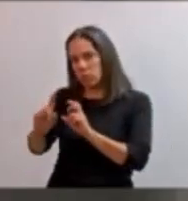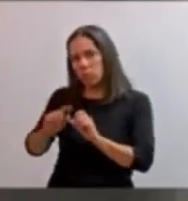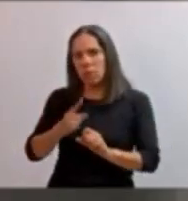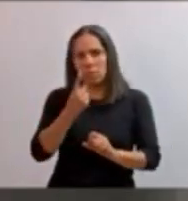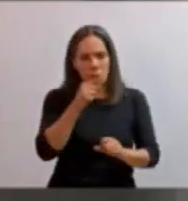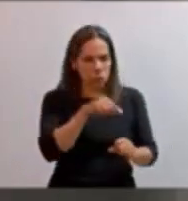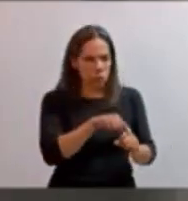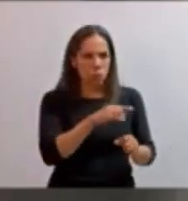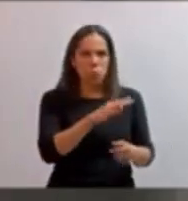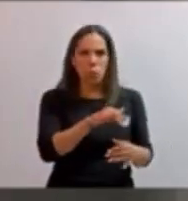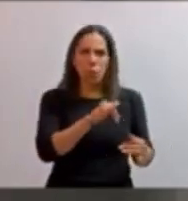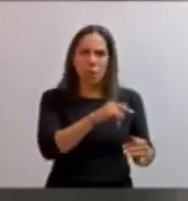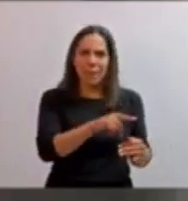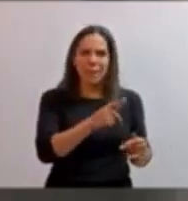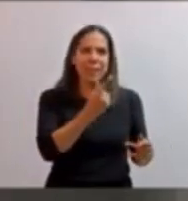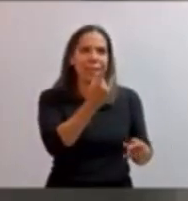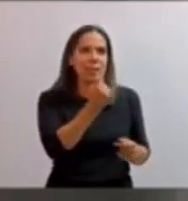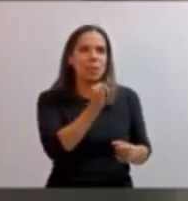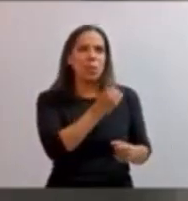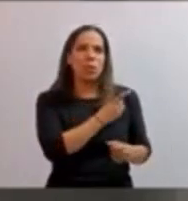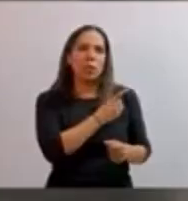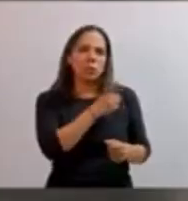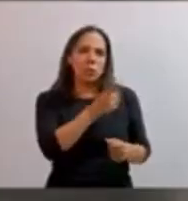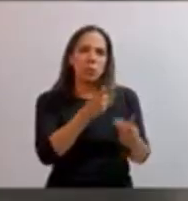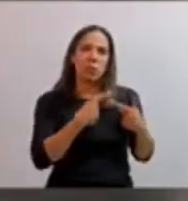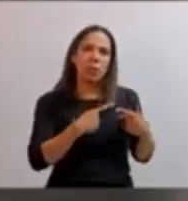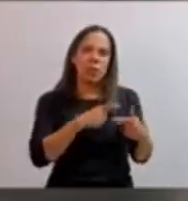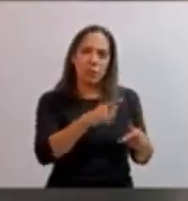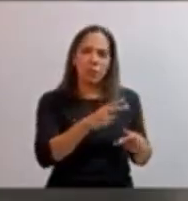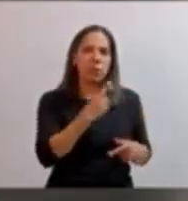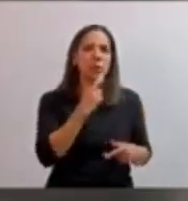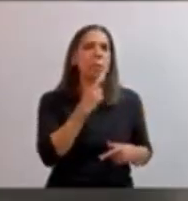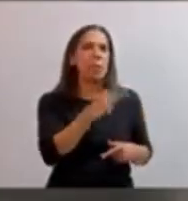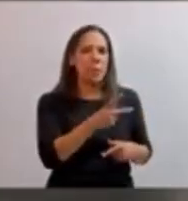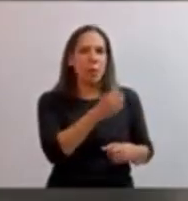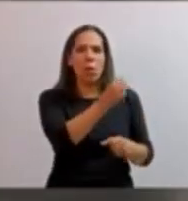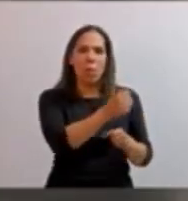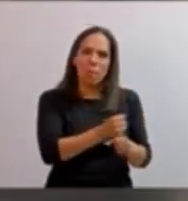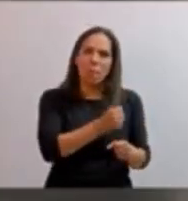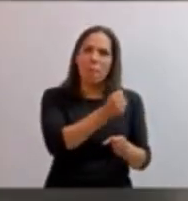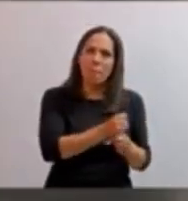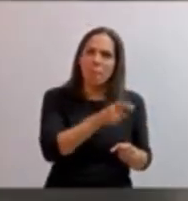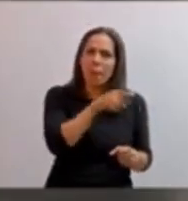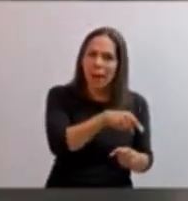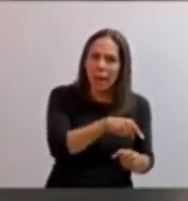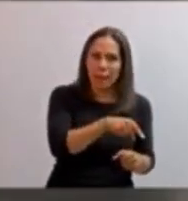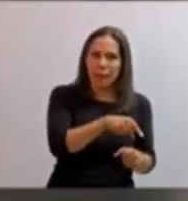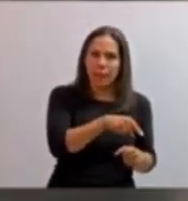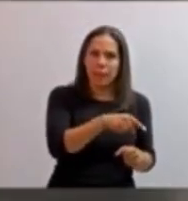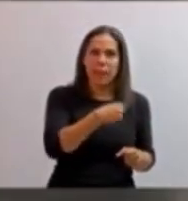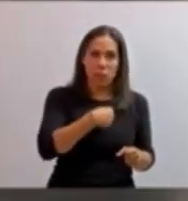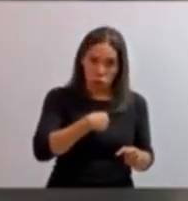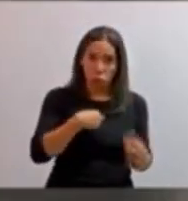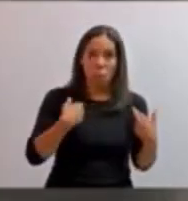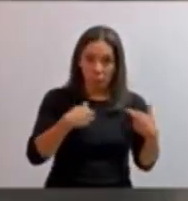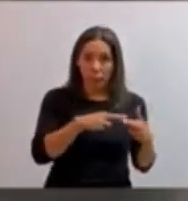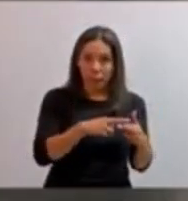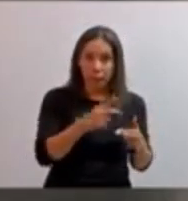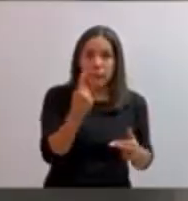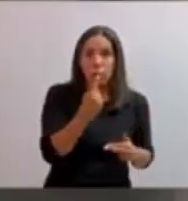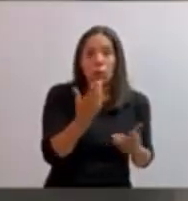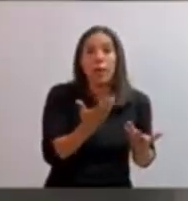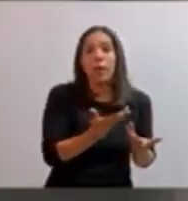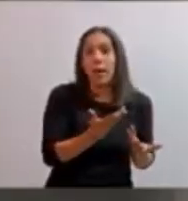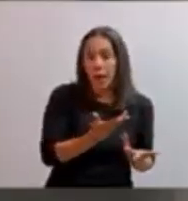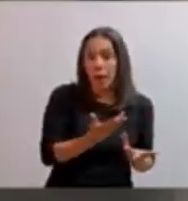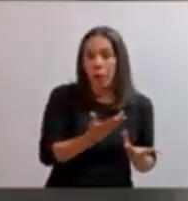más específico, porque hablar de la mejora de la práctica me implica a mí como docente. Y en esta mejora